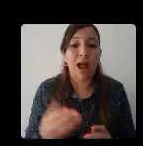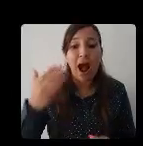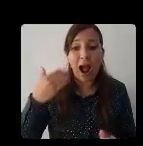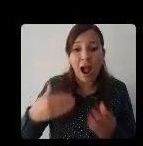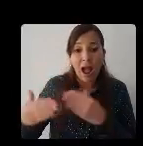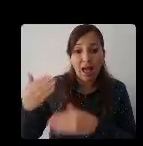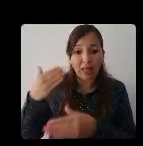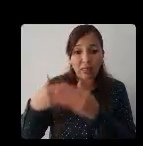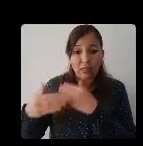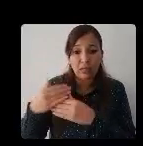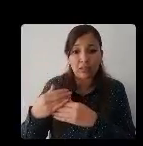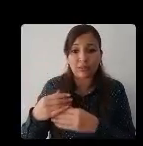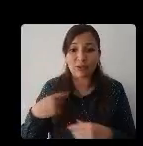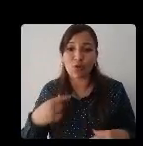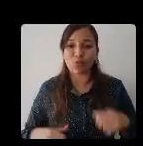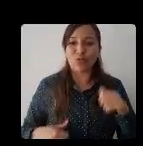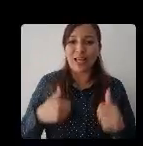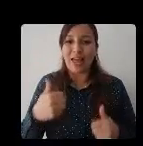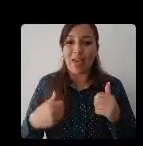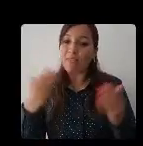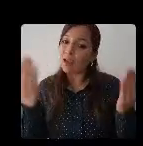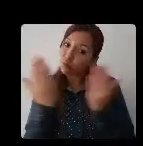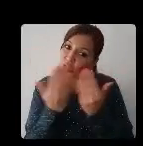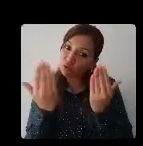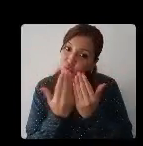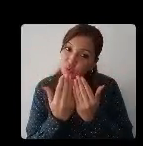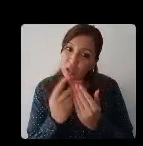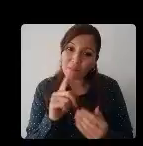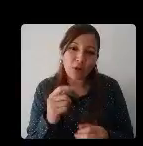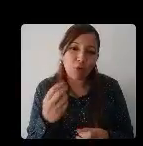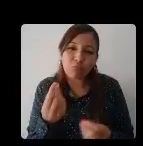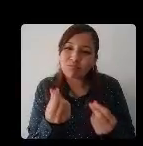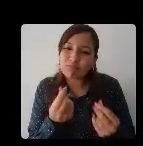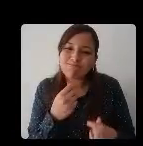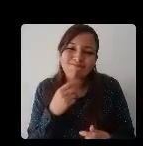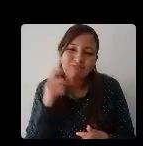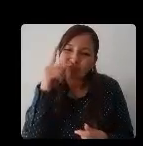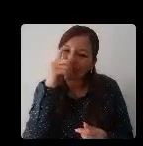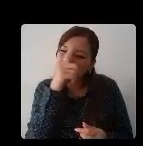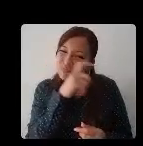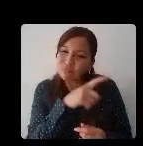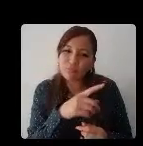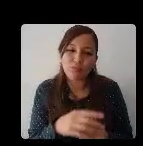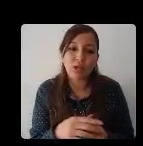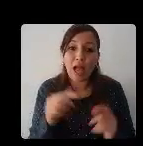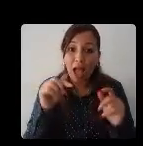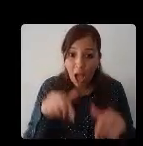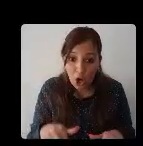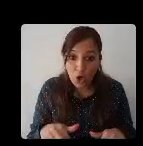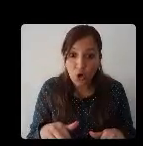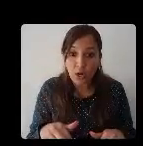medios económicos no se pudo, pero ahora con lo que teníamos ya el trabajo, la actividad de